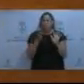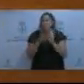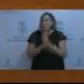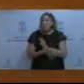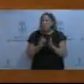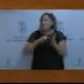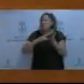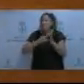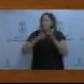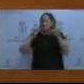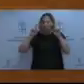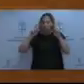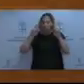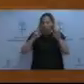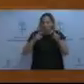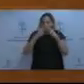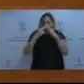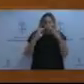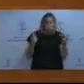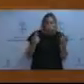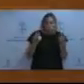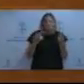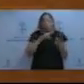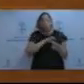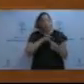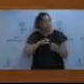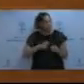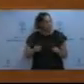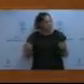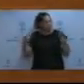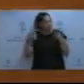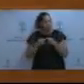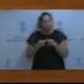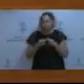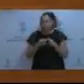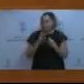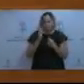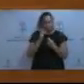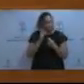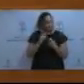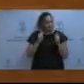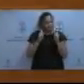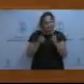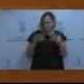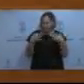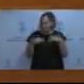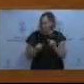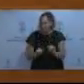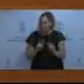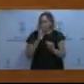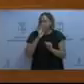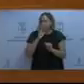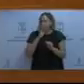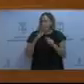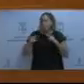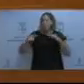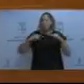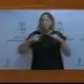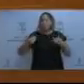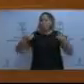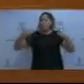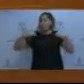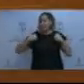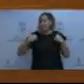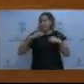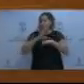asturiano, ni al privado ni al concertado, esa gran diferencia entre la opinión, de los dirigentes de la Consejería de Educación y de